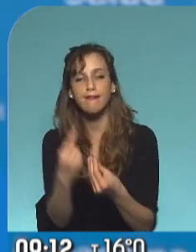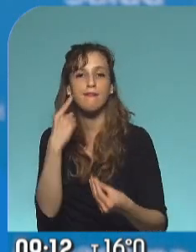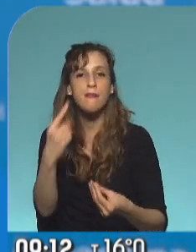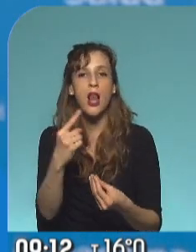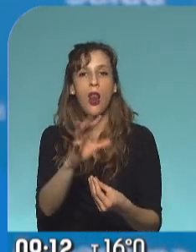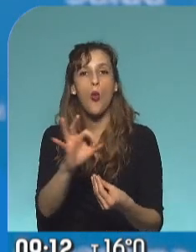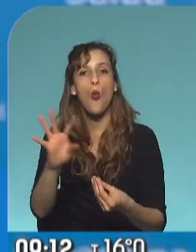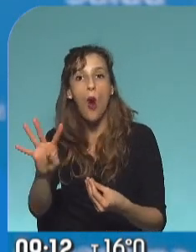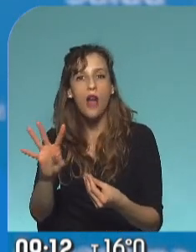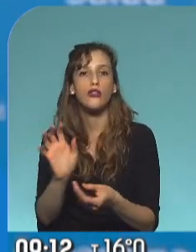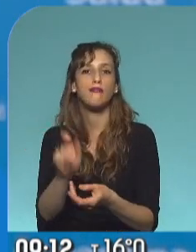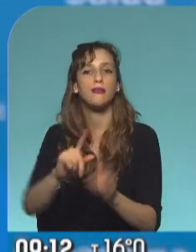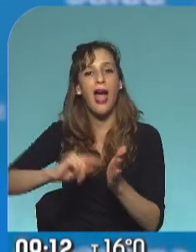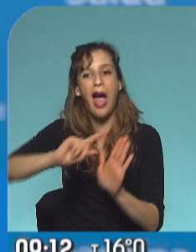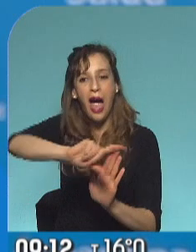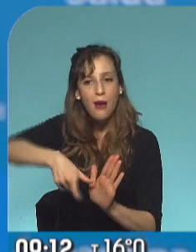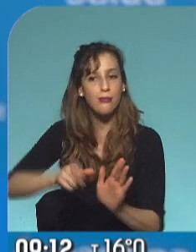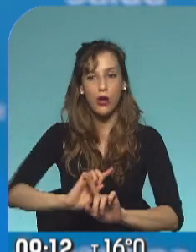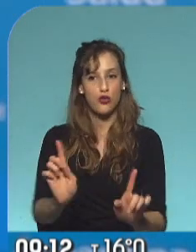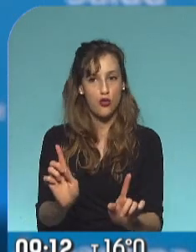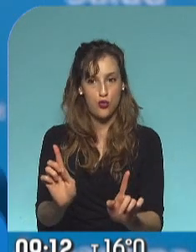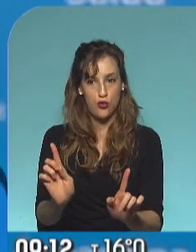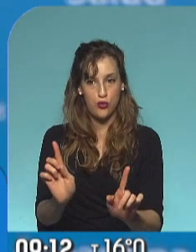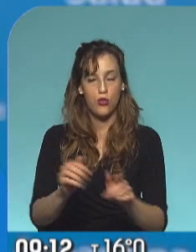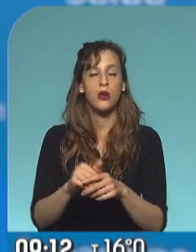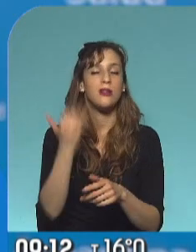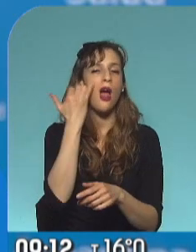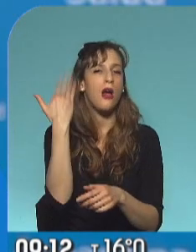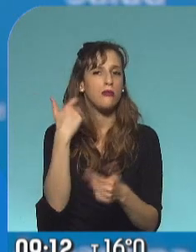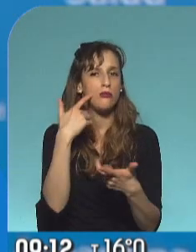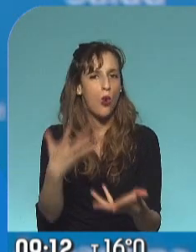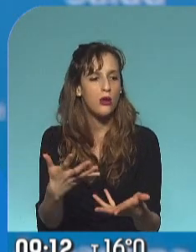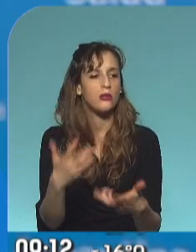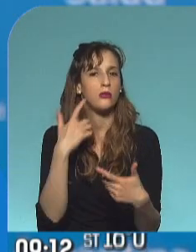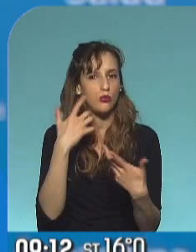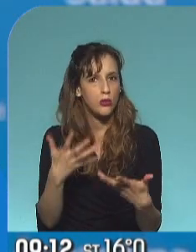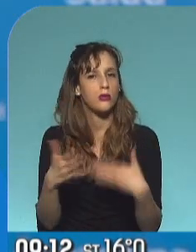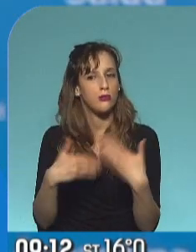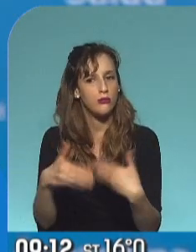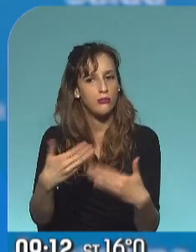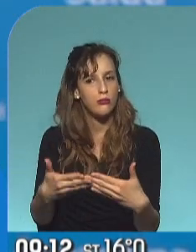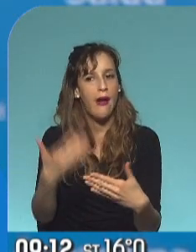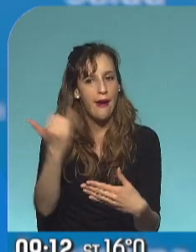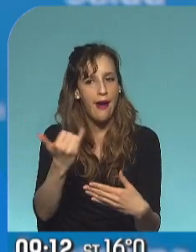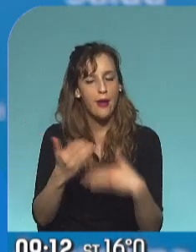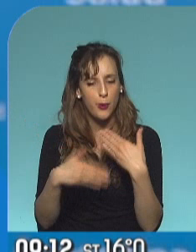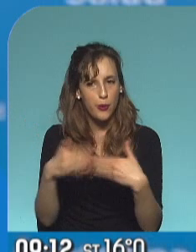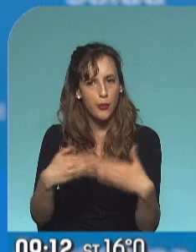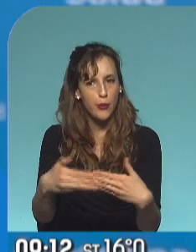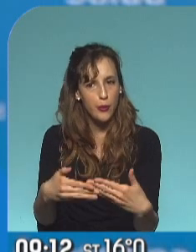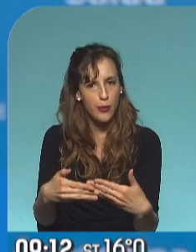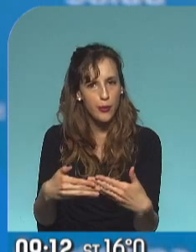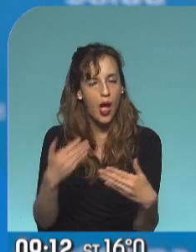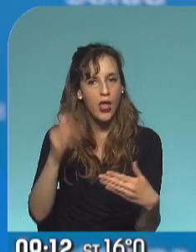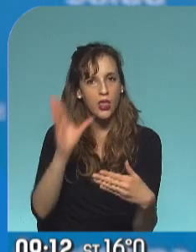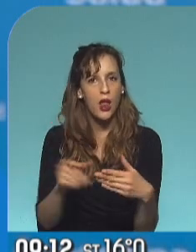corresponden al anbaa lo venimos mostrando hace hace unos días el aumento de los casos en el resto del